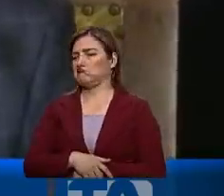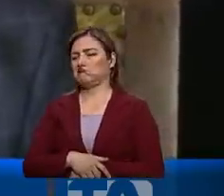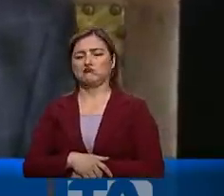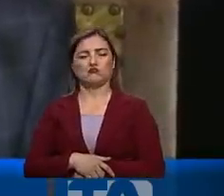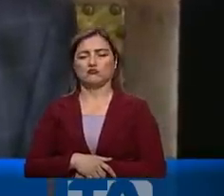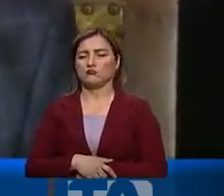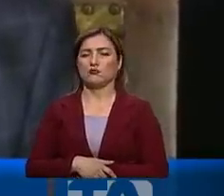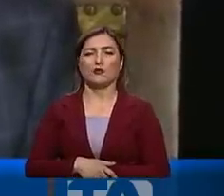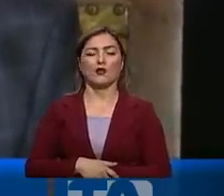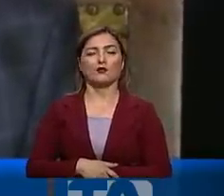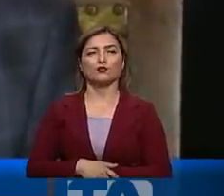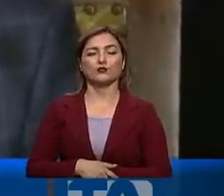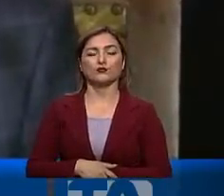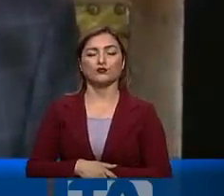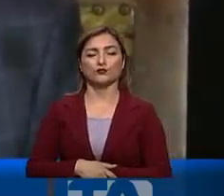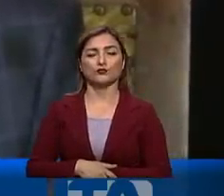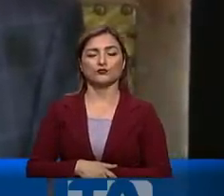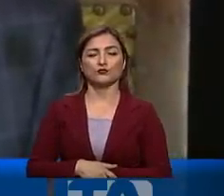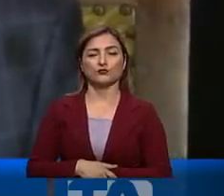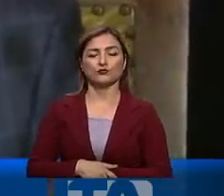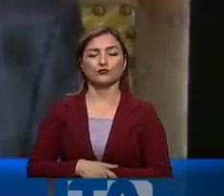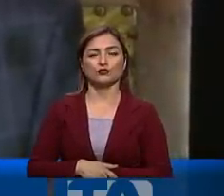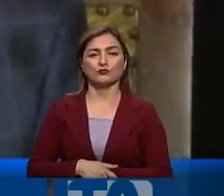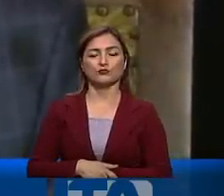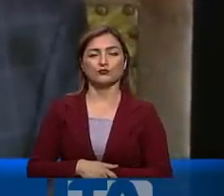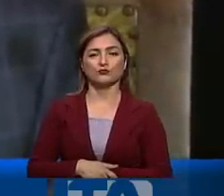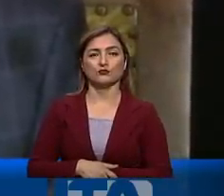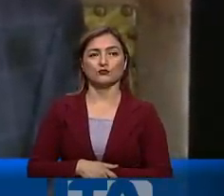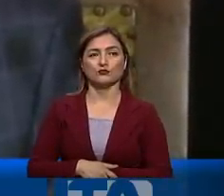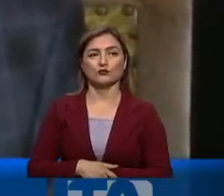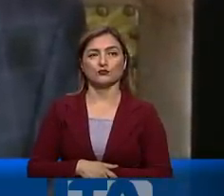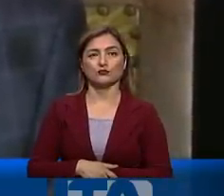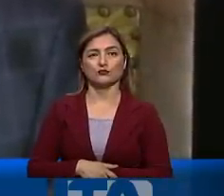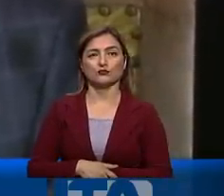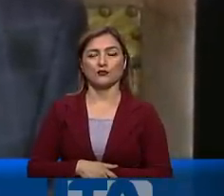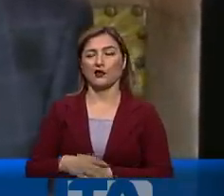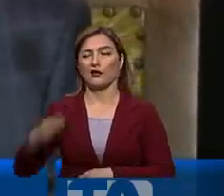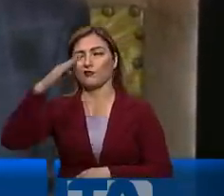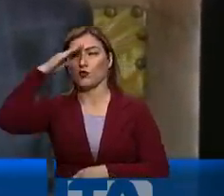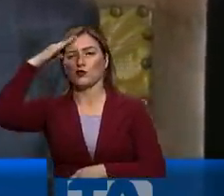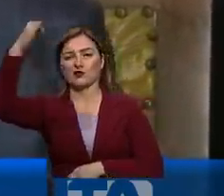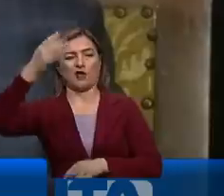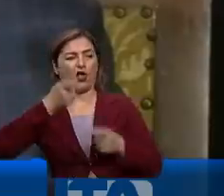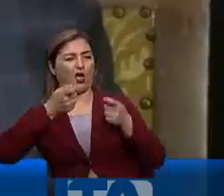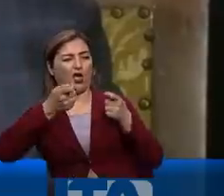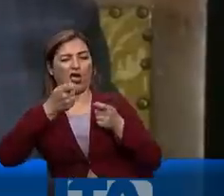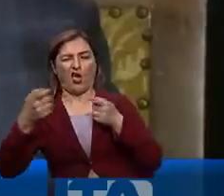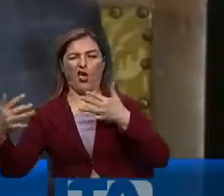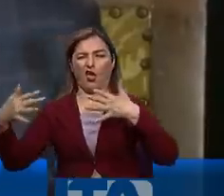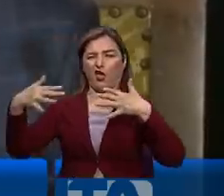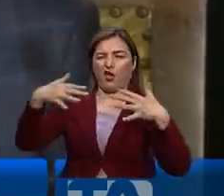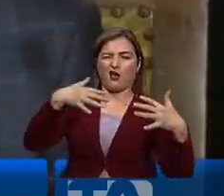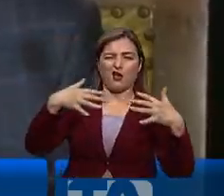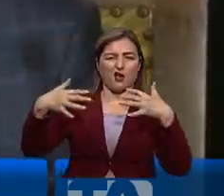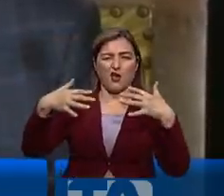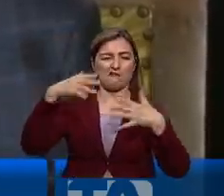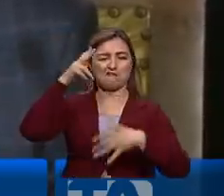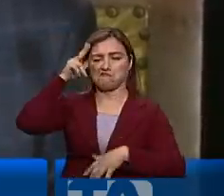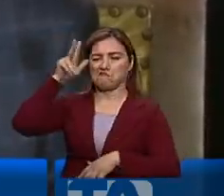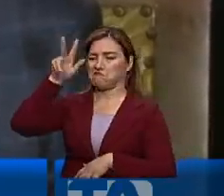y como contrapartida la fuerza pública, dado que